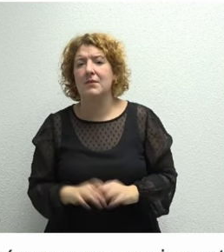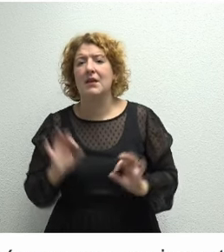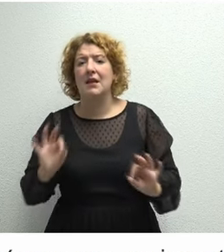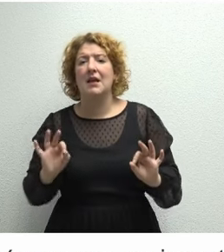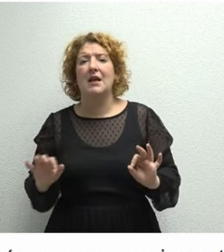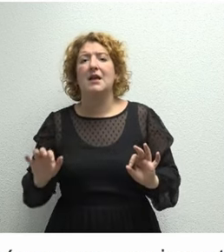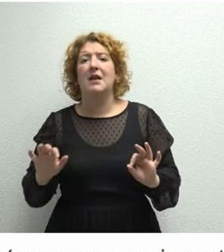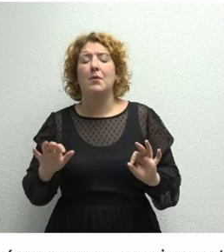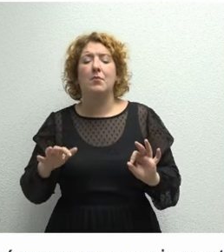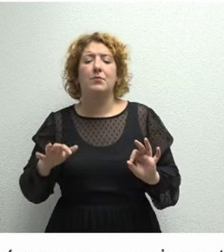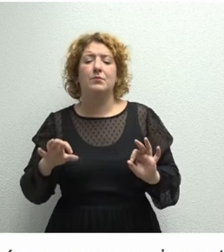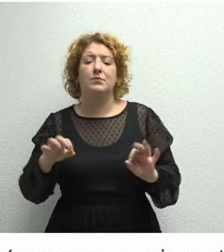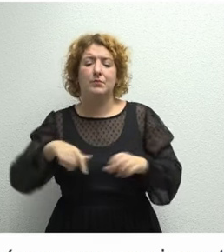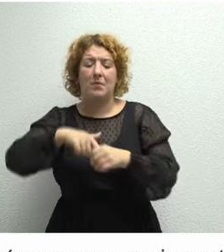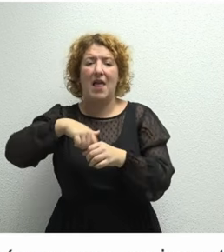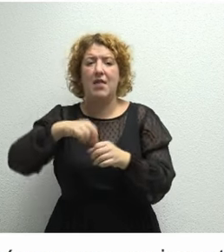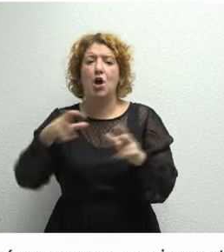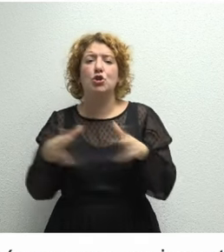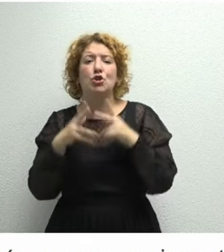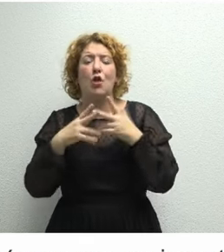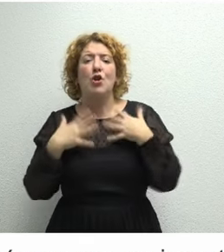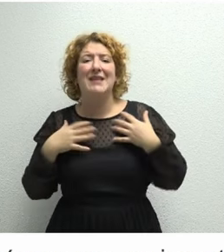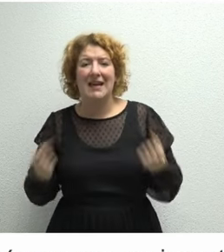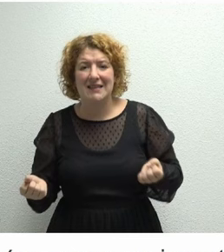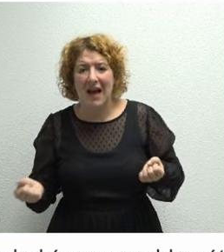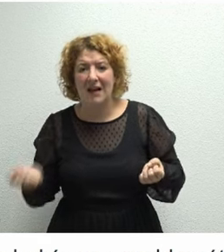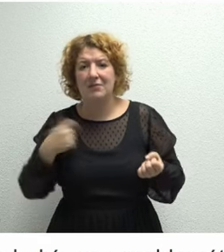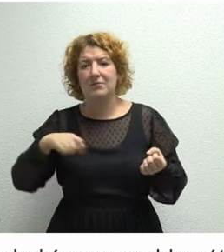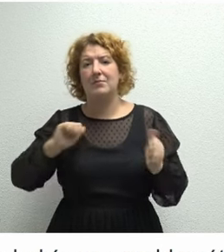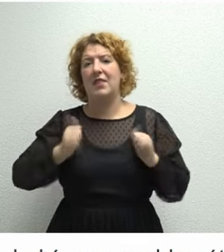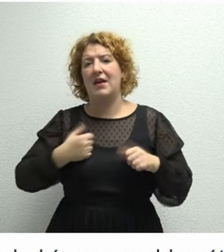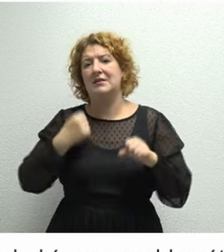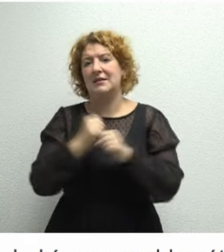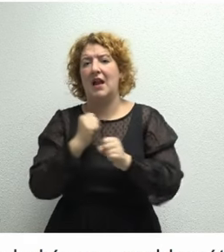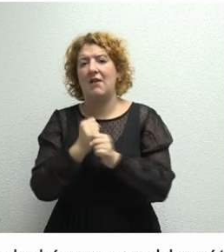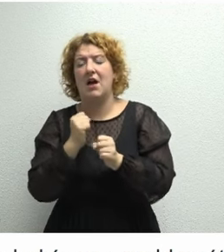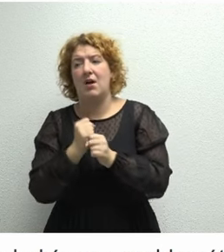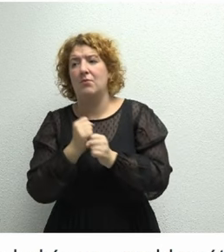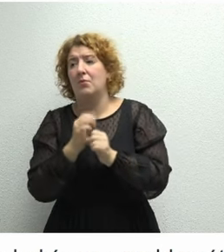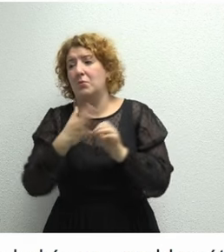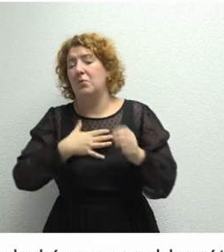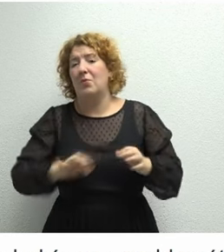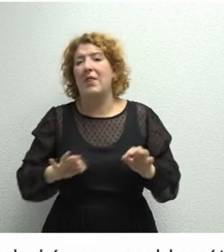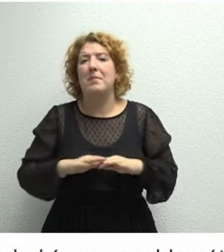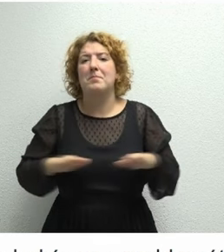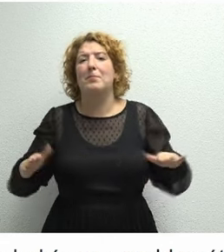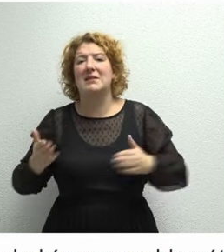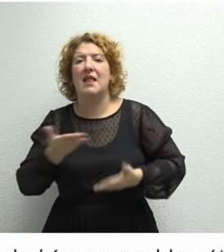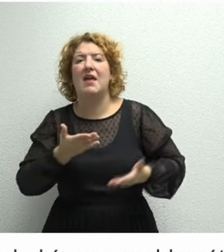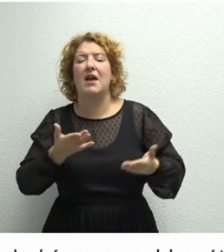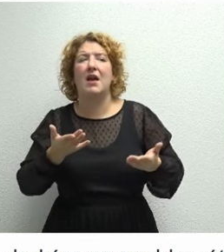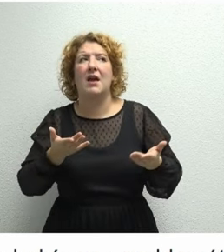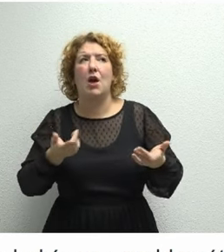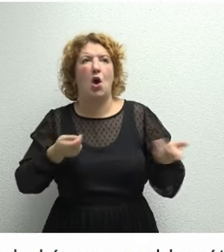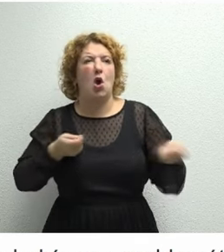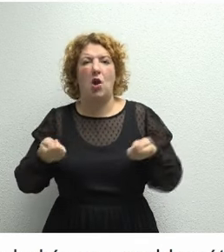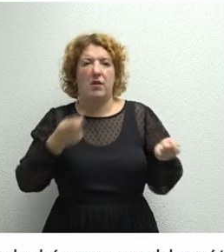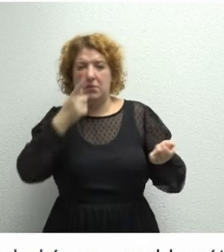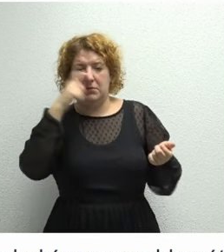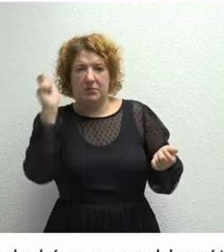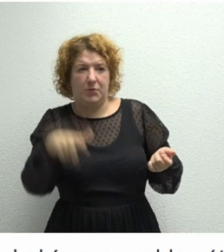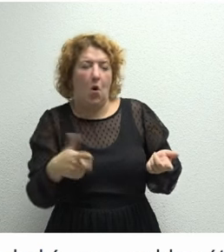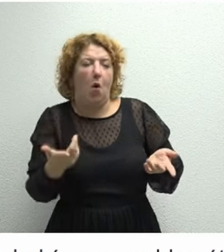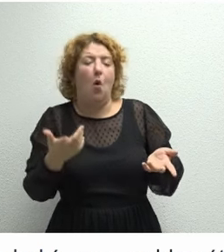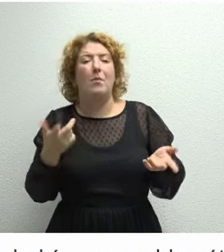sociosanitarias eh si no empezábamos a trabajarlo conjunto Pues igual nuestra mesa de coordinación pues no tenía el sentido y la